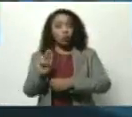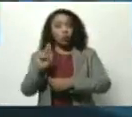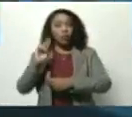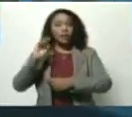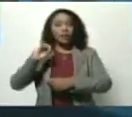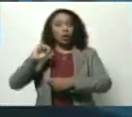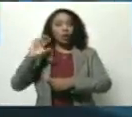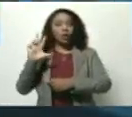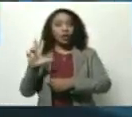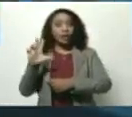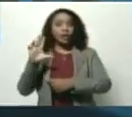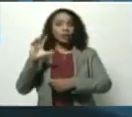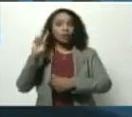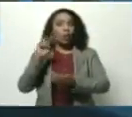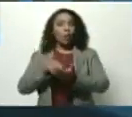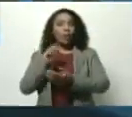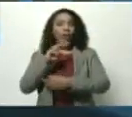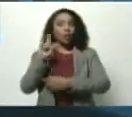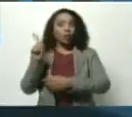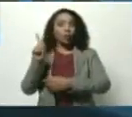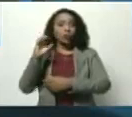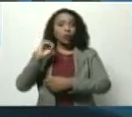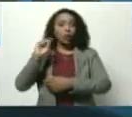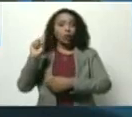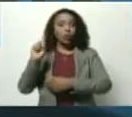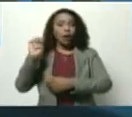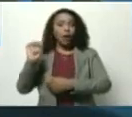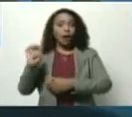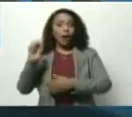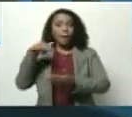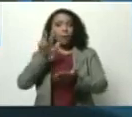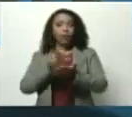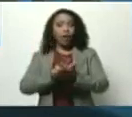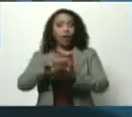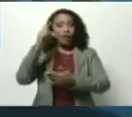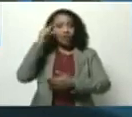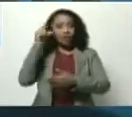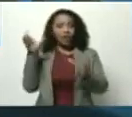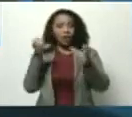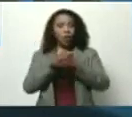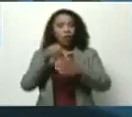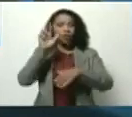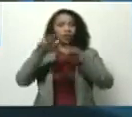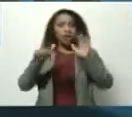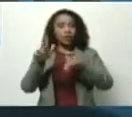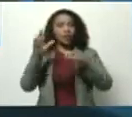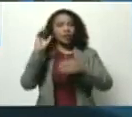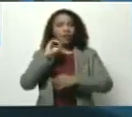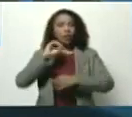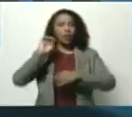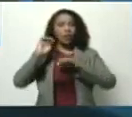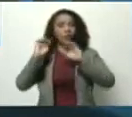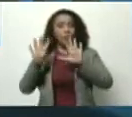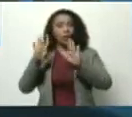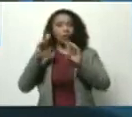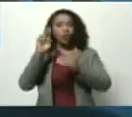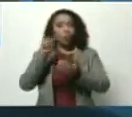01 aprobada en la sesión de fecha 13 09 2021